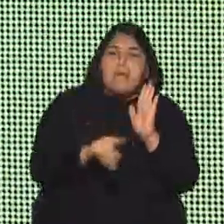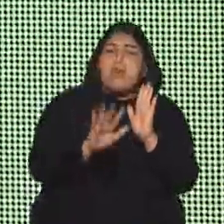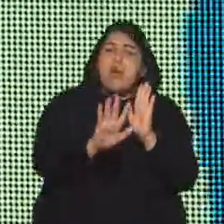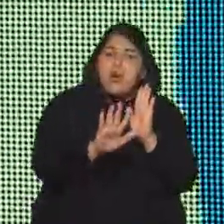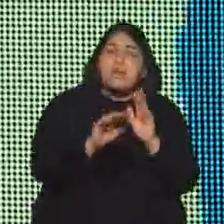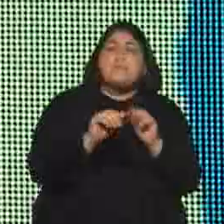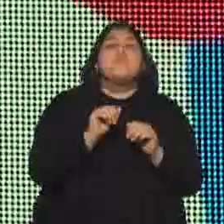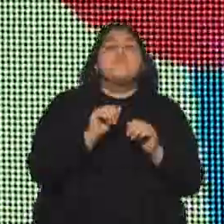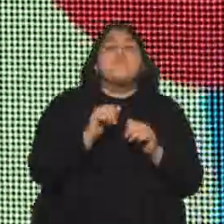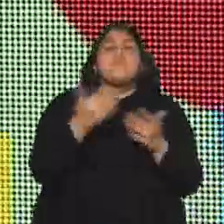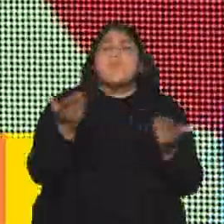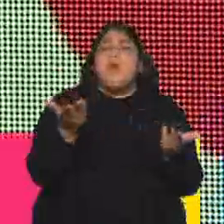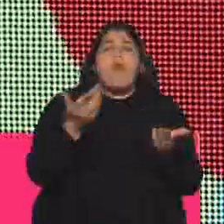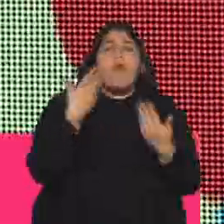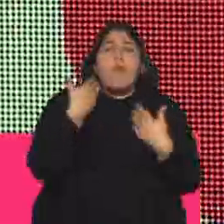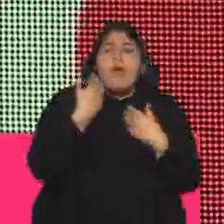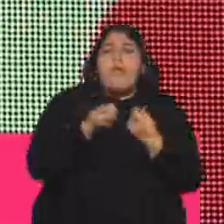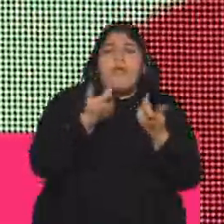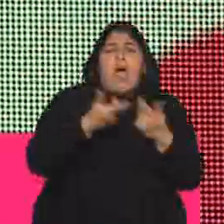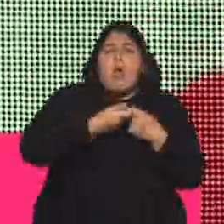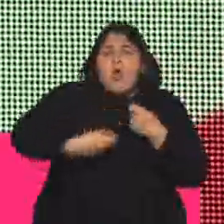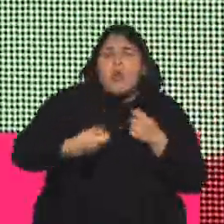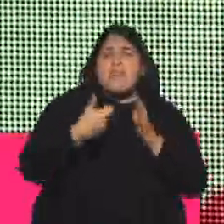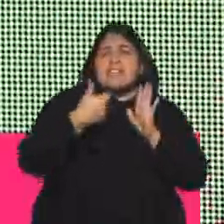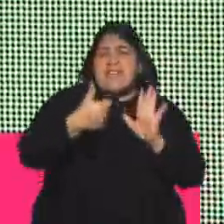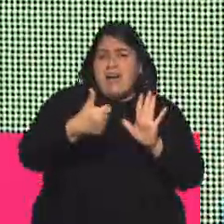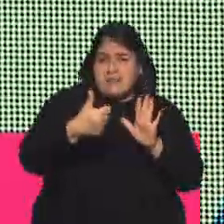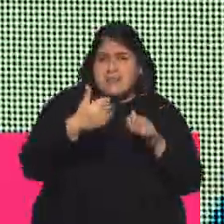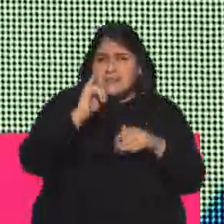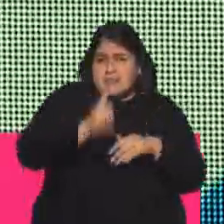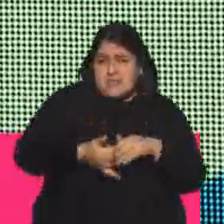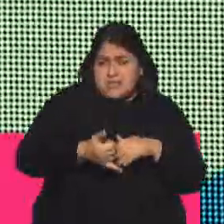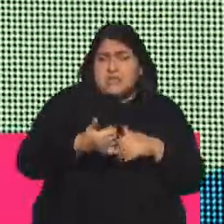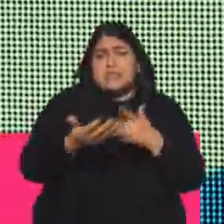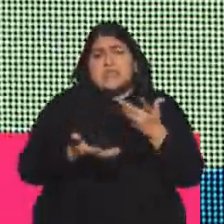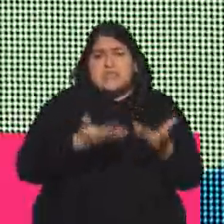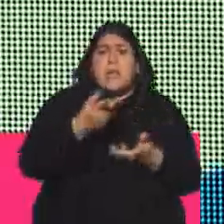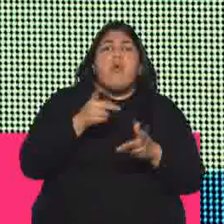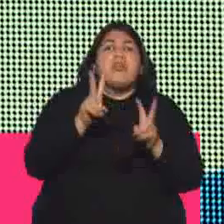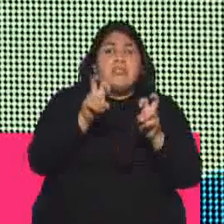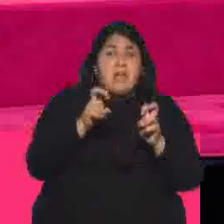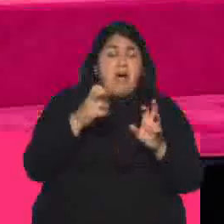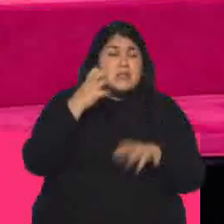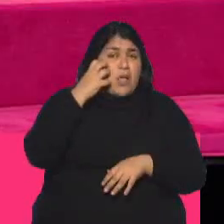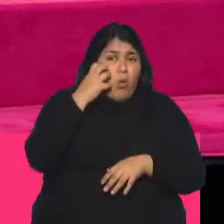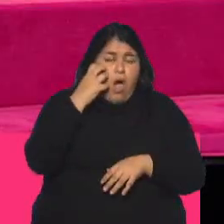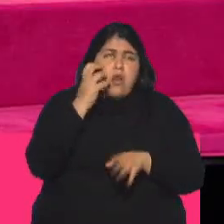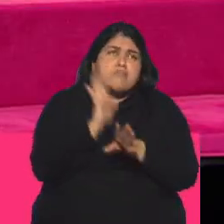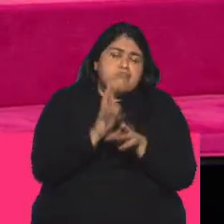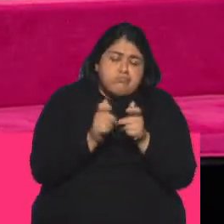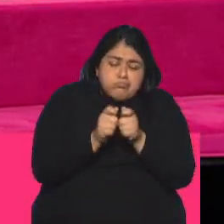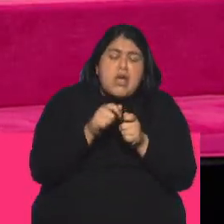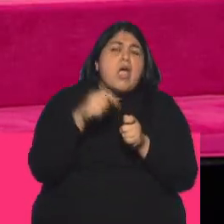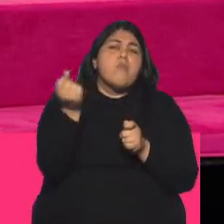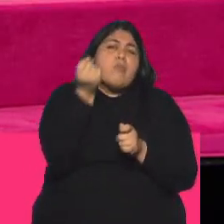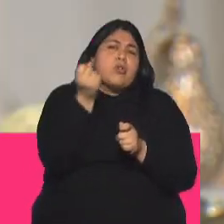decían, aunque sea, dame una hora 6, ¿no? No te pido una hora 30, dame una hora 6, aunque sea. Porque el celular es una herramienta de trabajo, no es una herramienta de lujo, digamos.